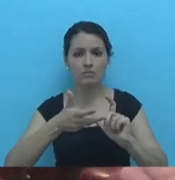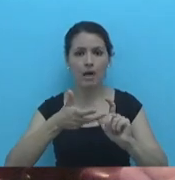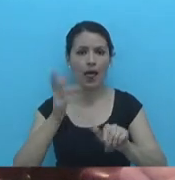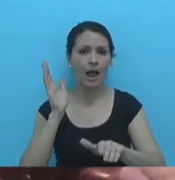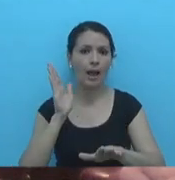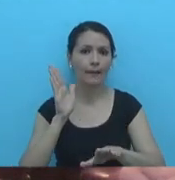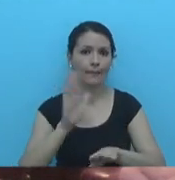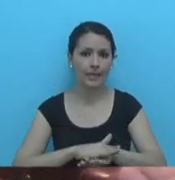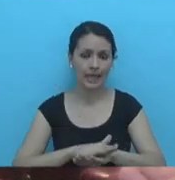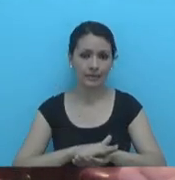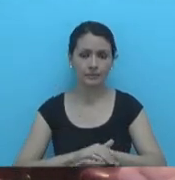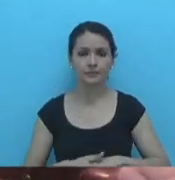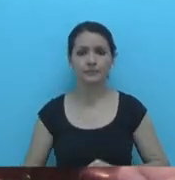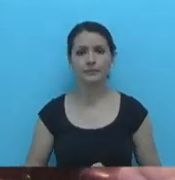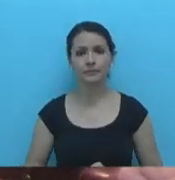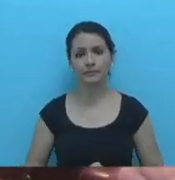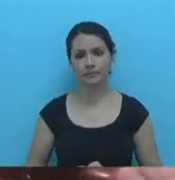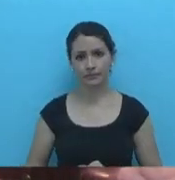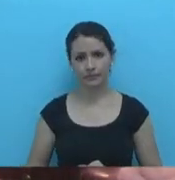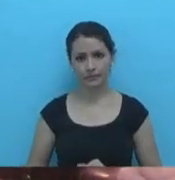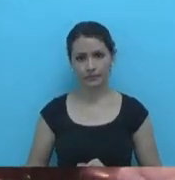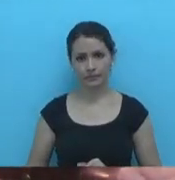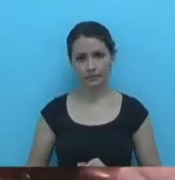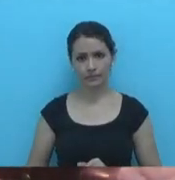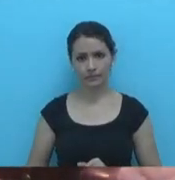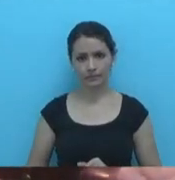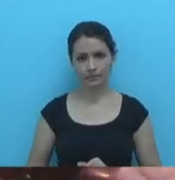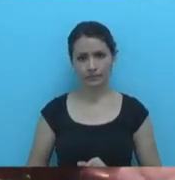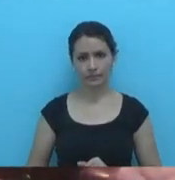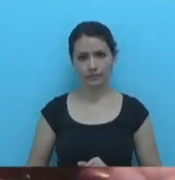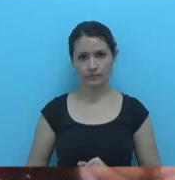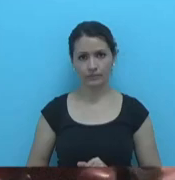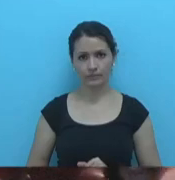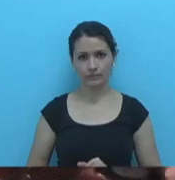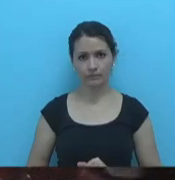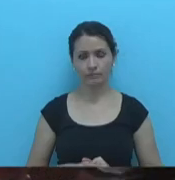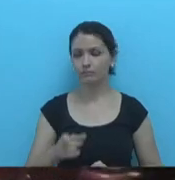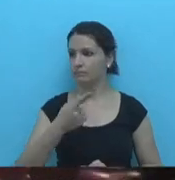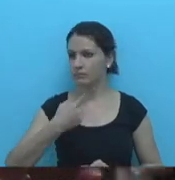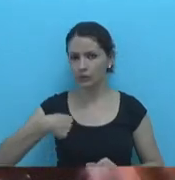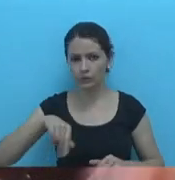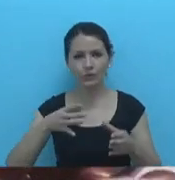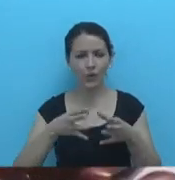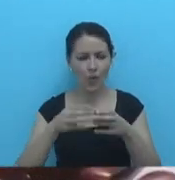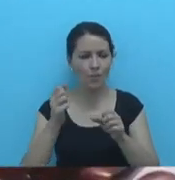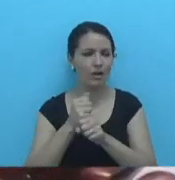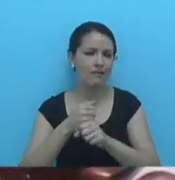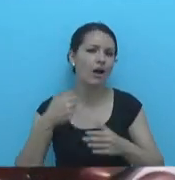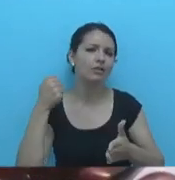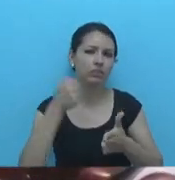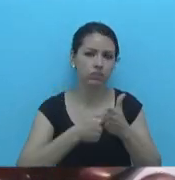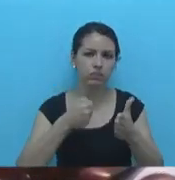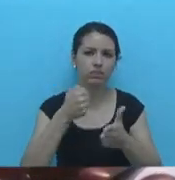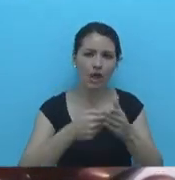penal. Nosotros creemos en la comisión, vamos a seguir acompañando, es más, de paso